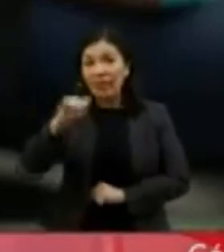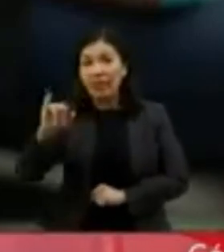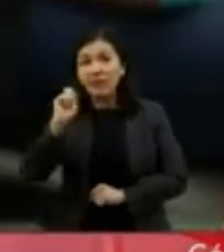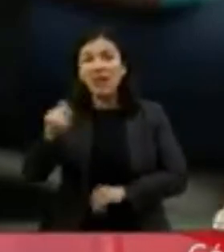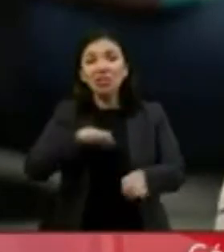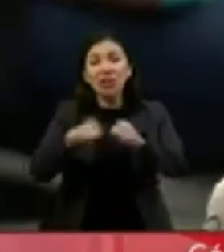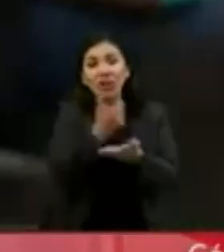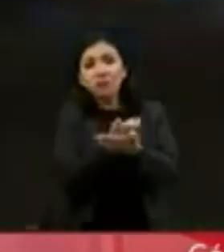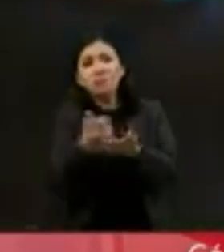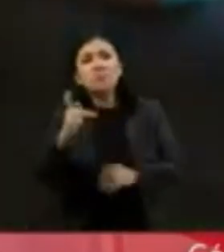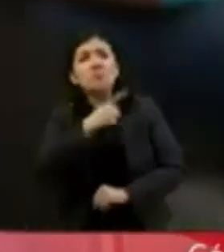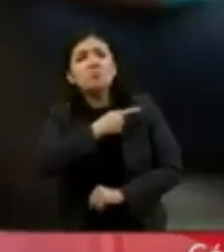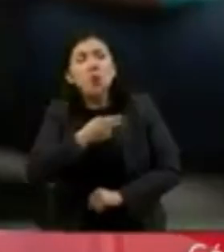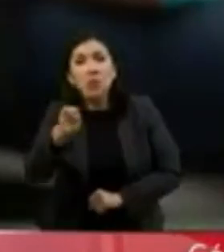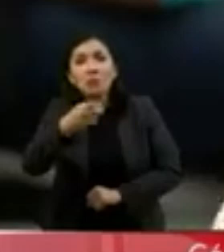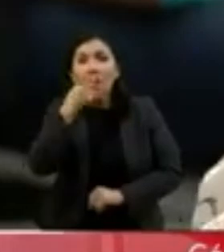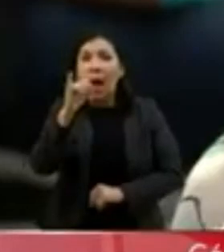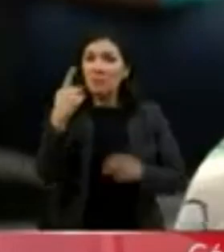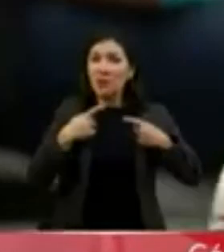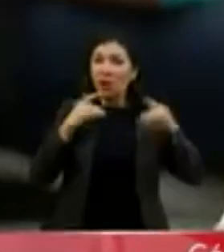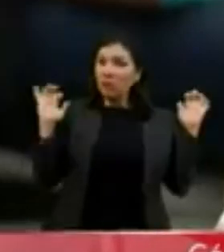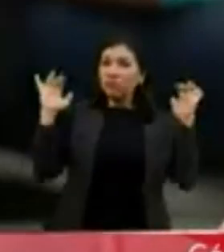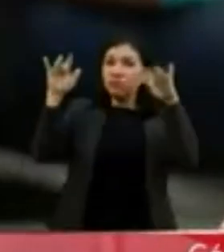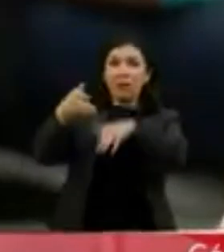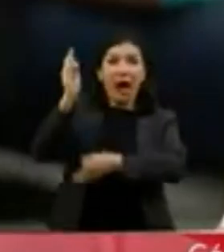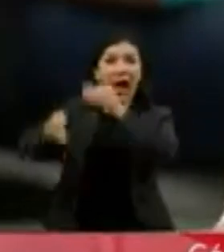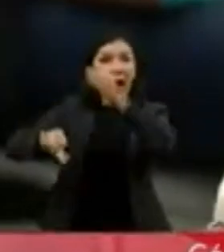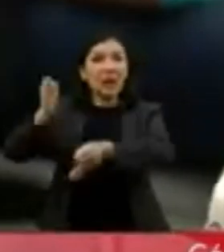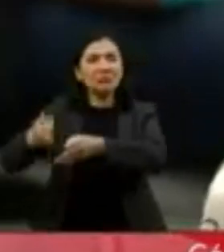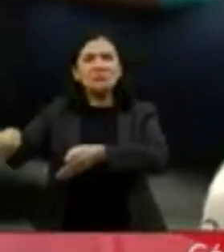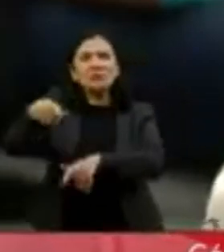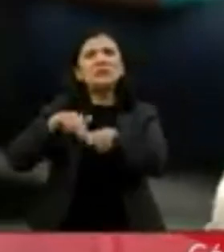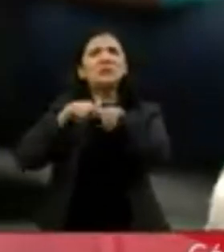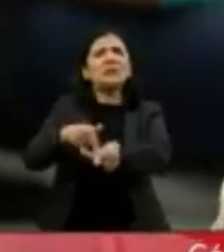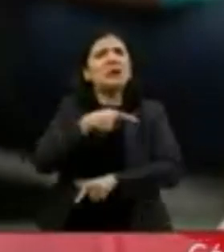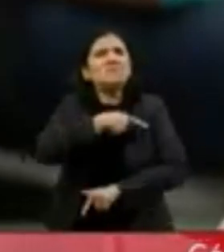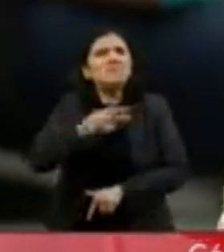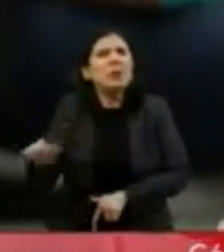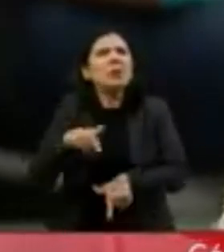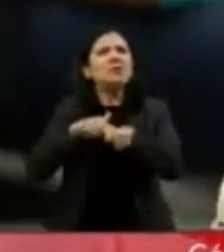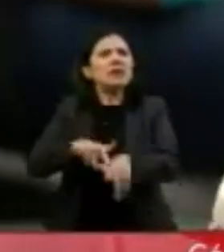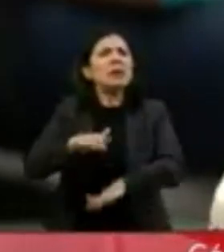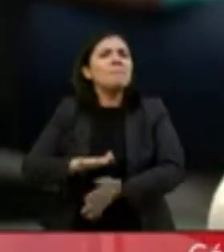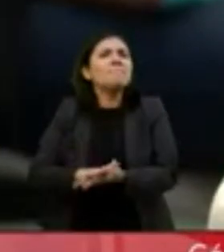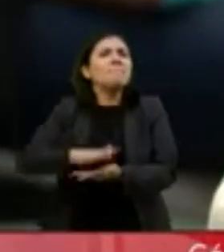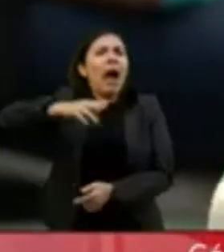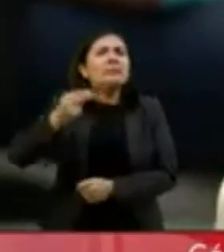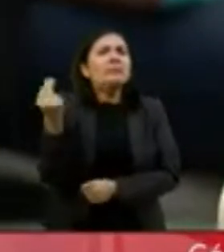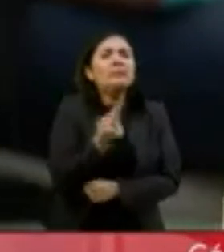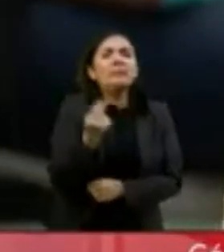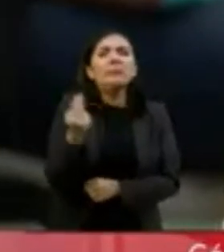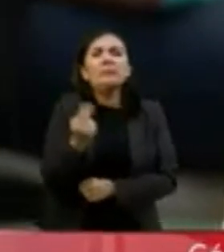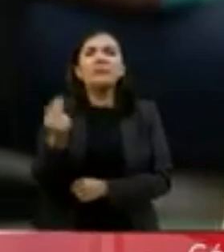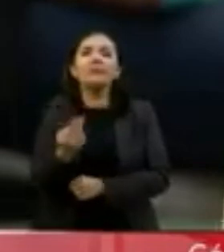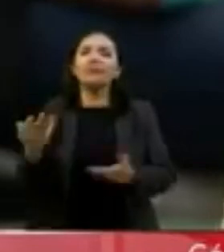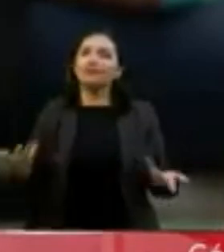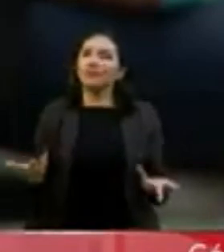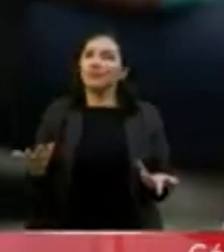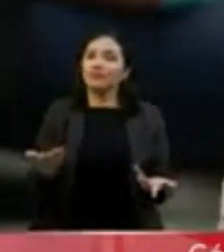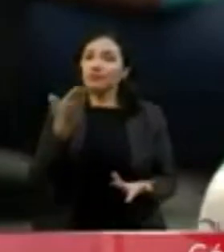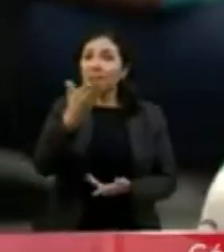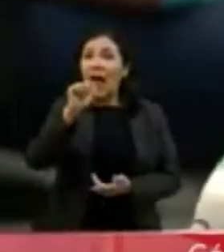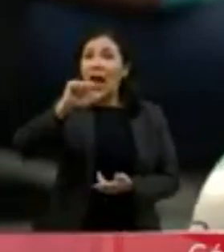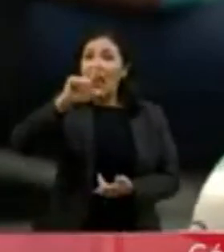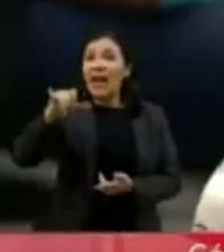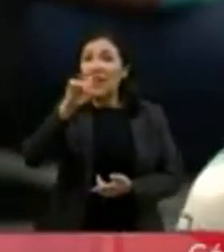Entonces no me vengan a mí con que se van a vivir allá y siguen siendo pobres y siguen teniendo grandes necesidades Así es que Alejandra